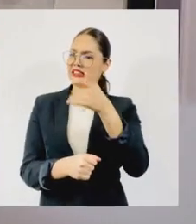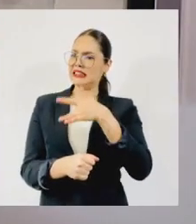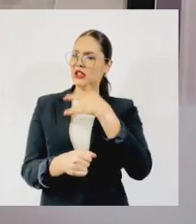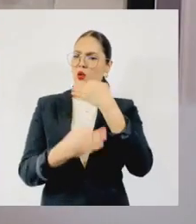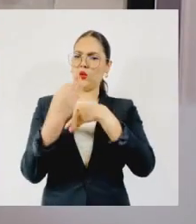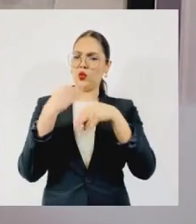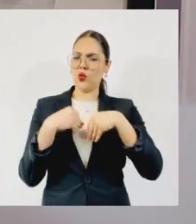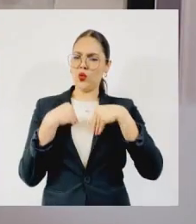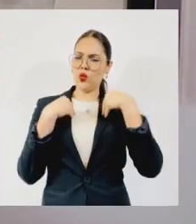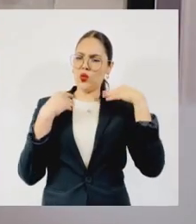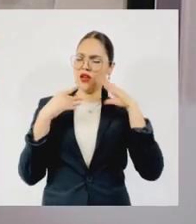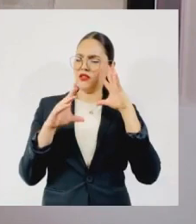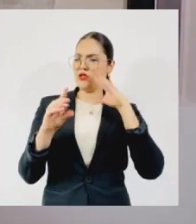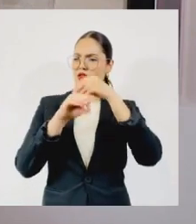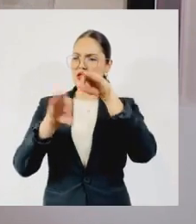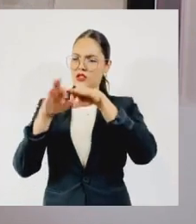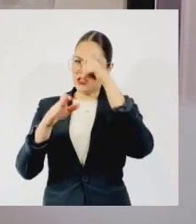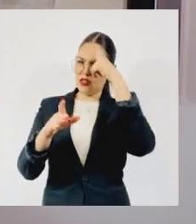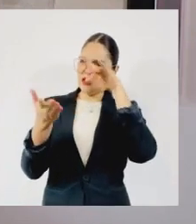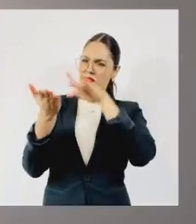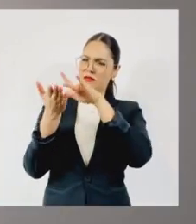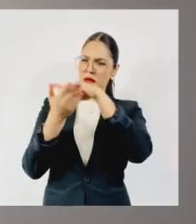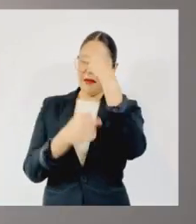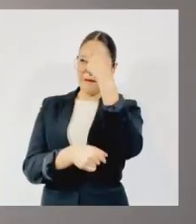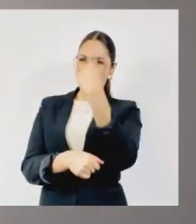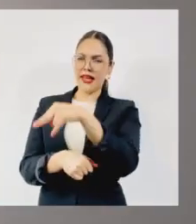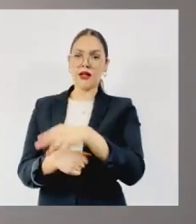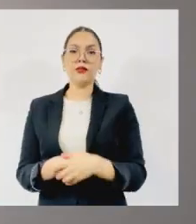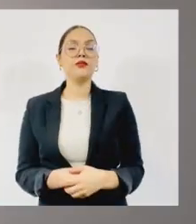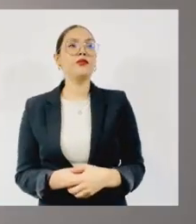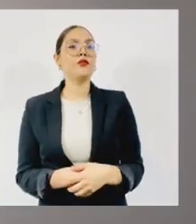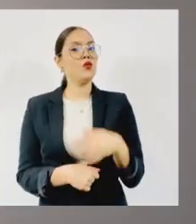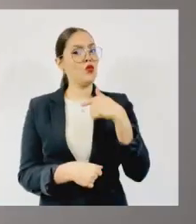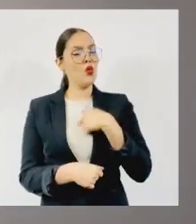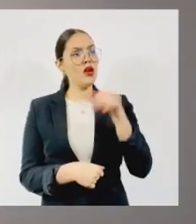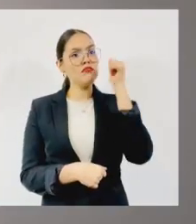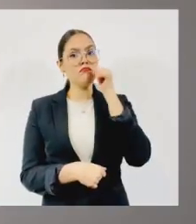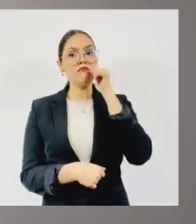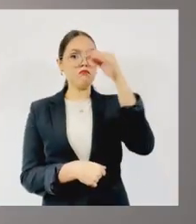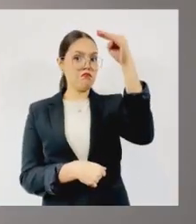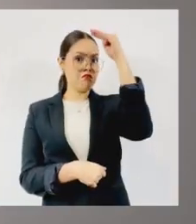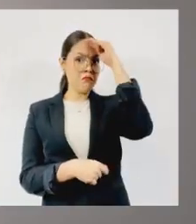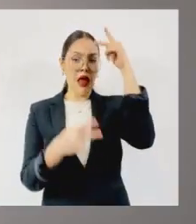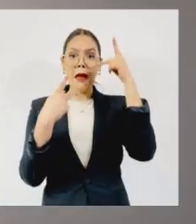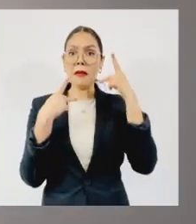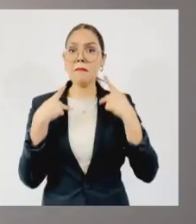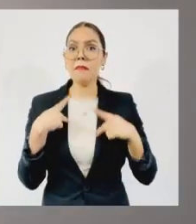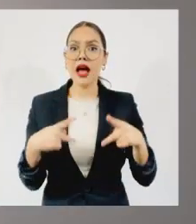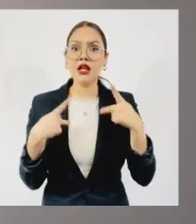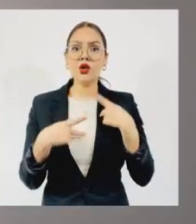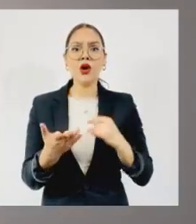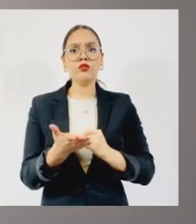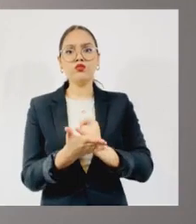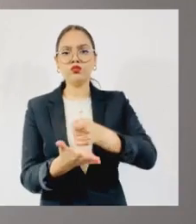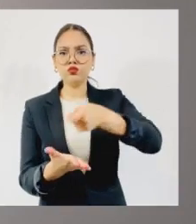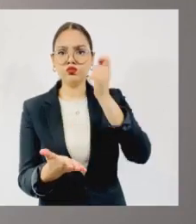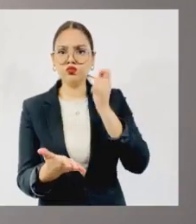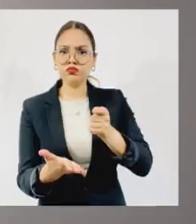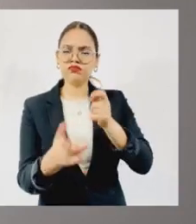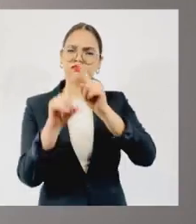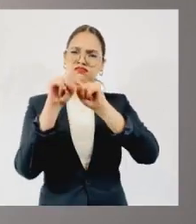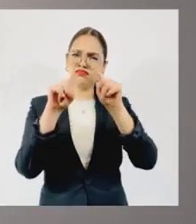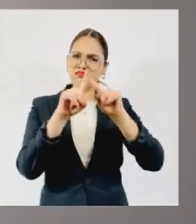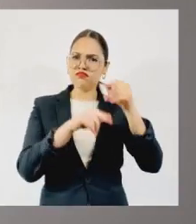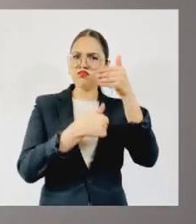Te voy a decir algo, siempre pensé en la gente. Las sentencias en la corte fueron